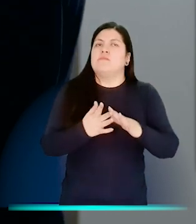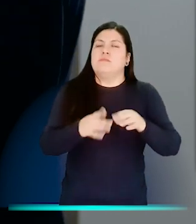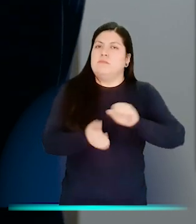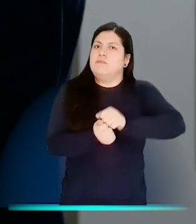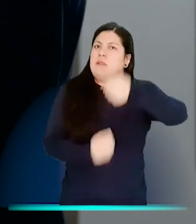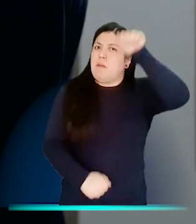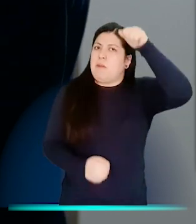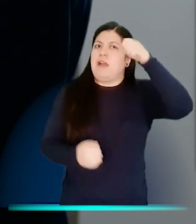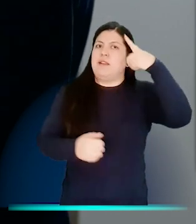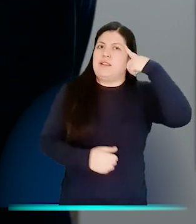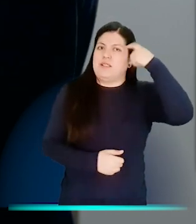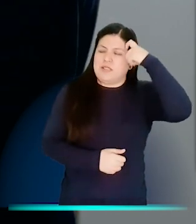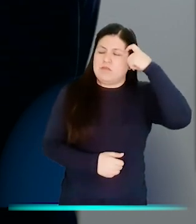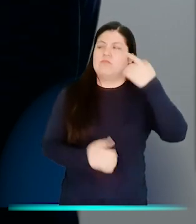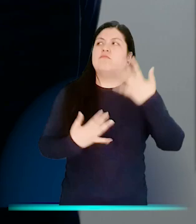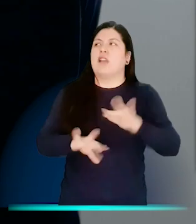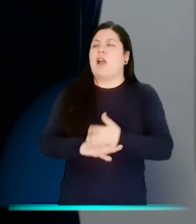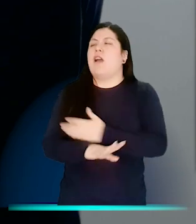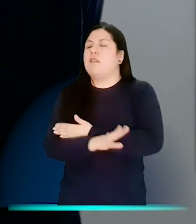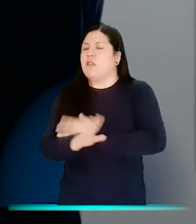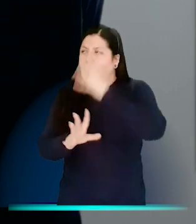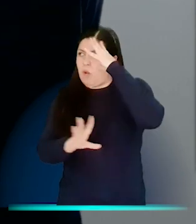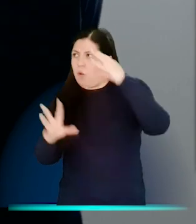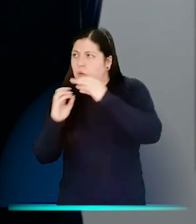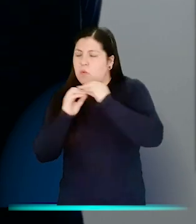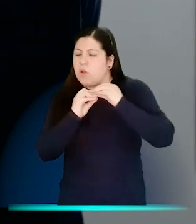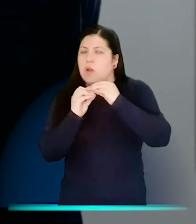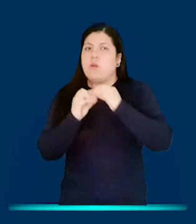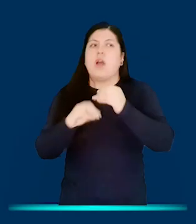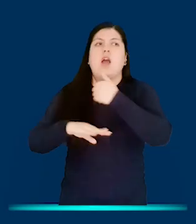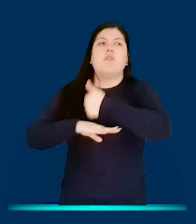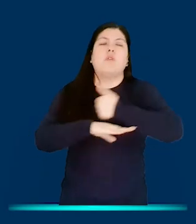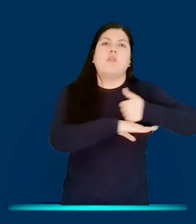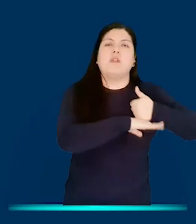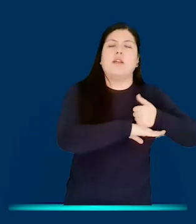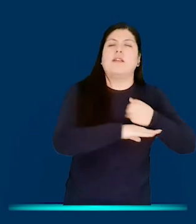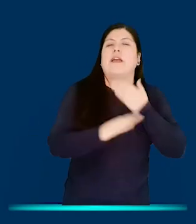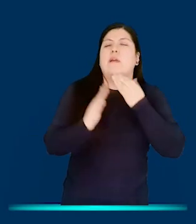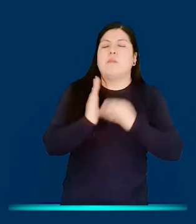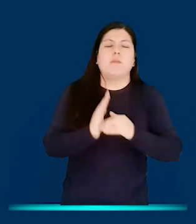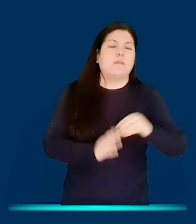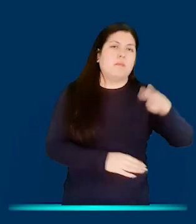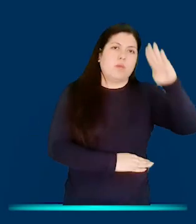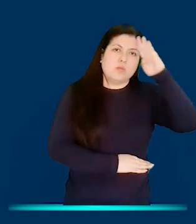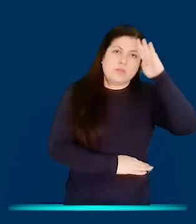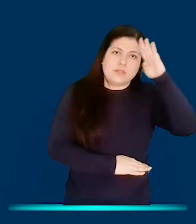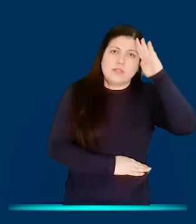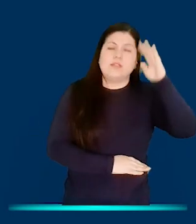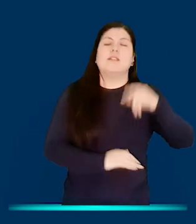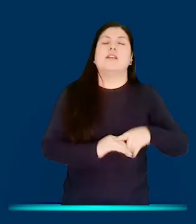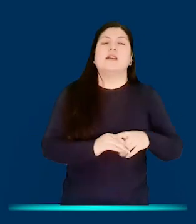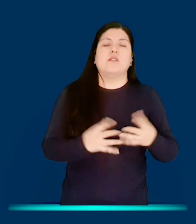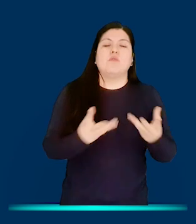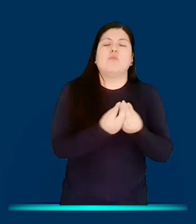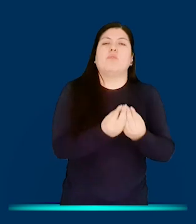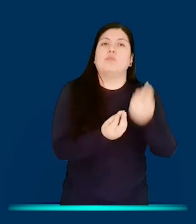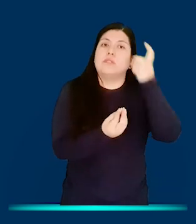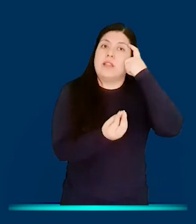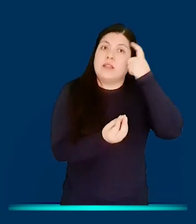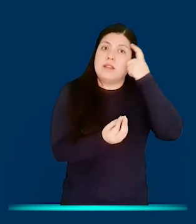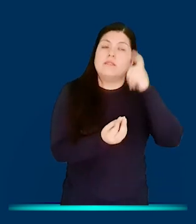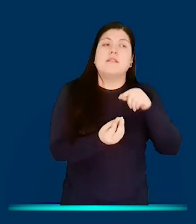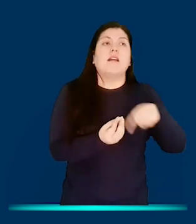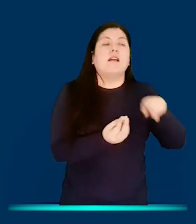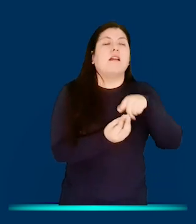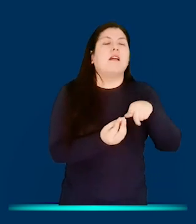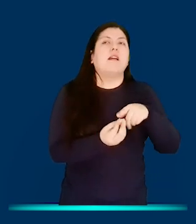territorio obedece a esos mapas de riesgo, como reitero, se han establecido, digamos, por diferentes autoridades, entre esos la